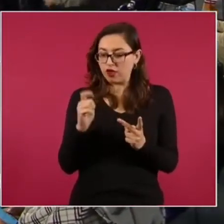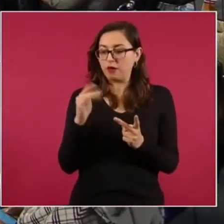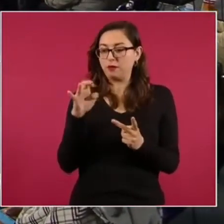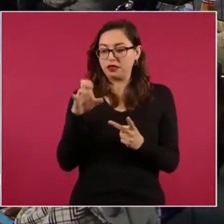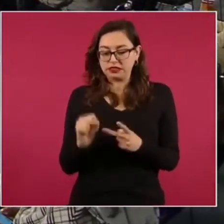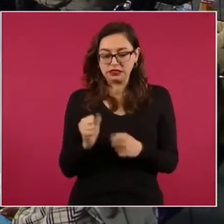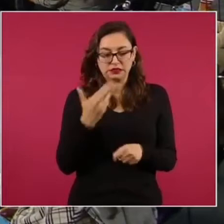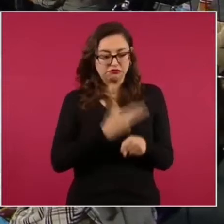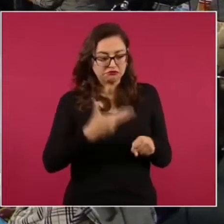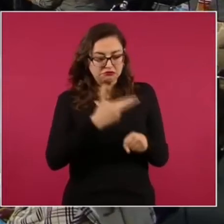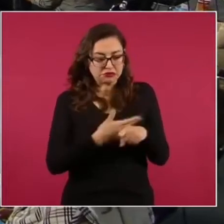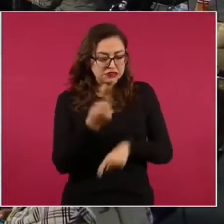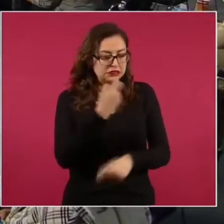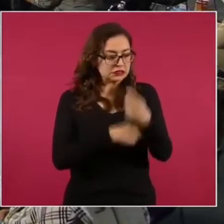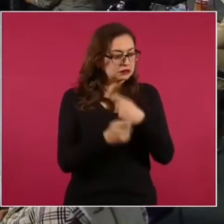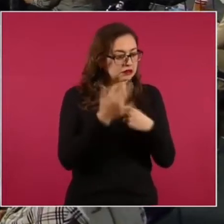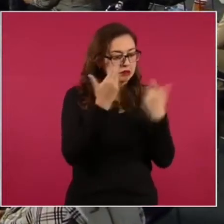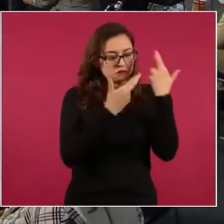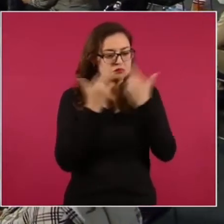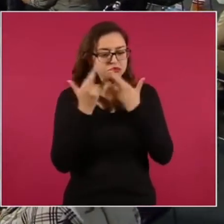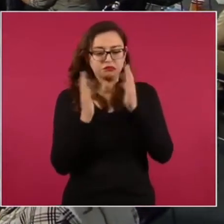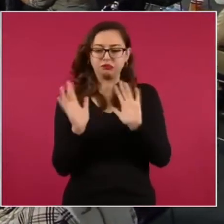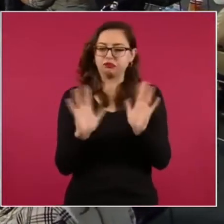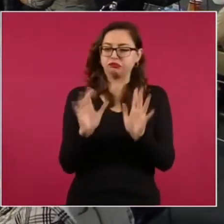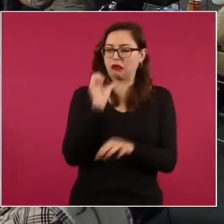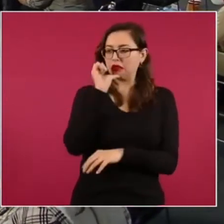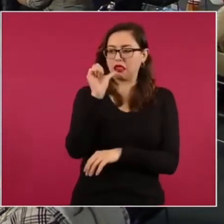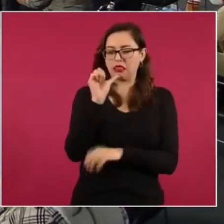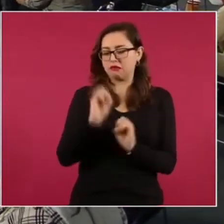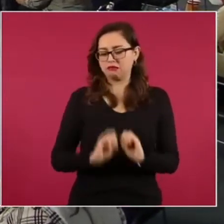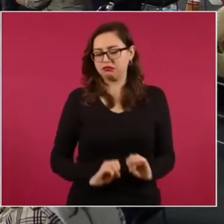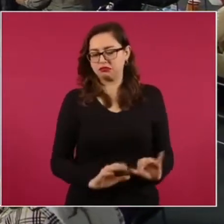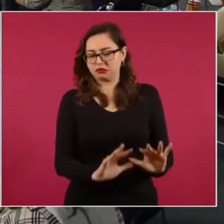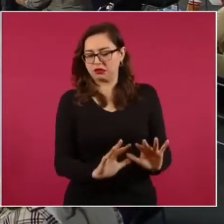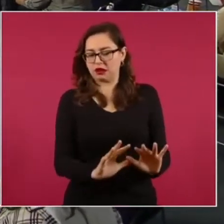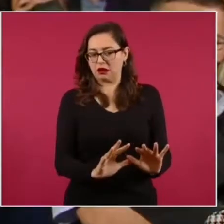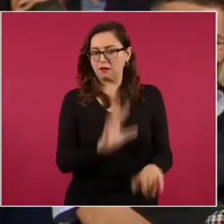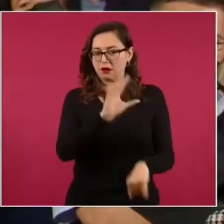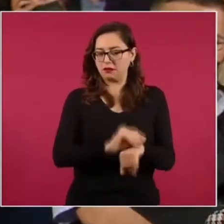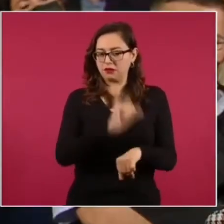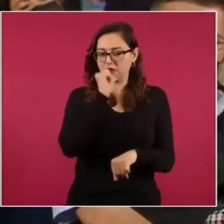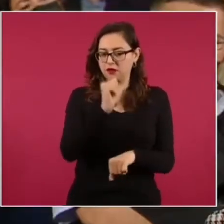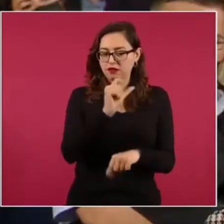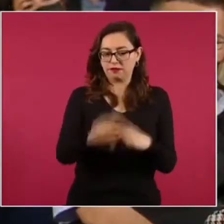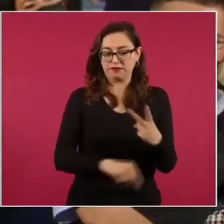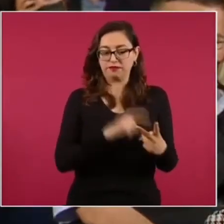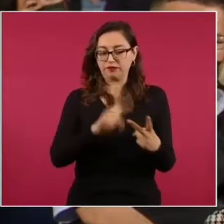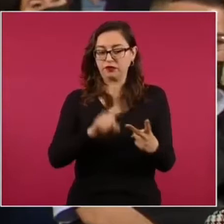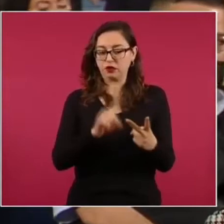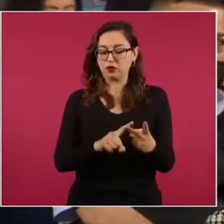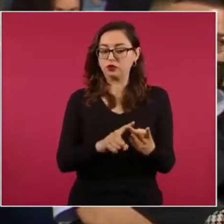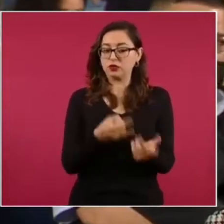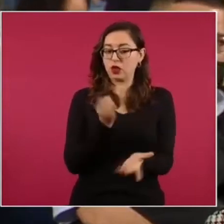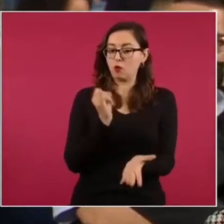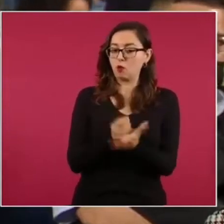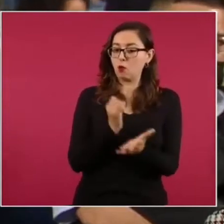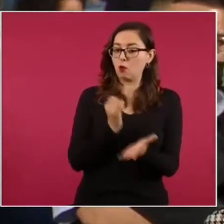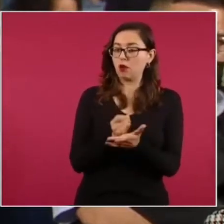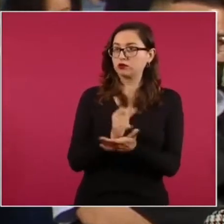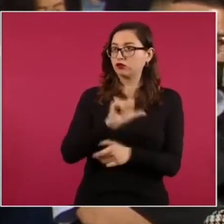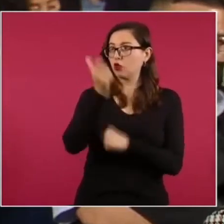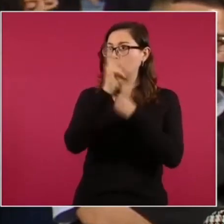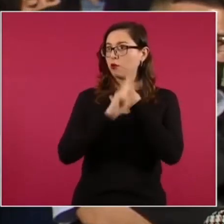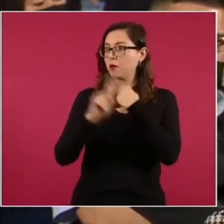de revisarlos. Asimismo, se les otorga la liberación del impuesto general para las importaciones.